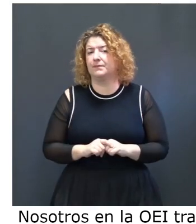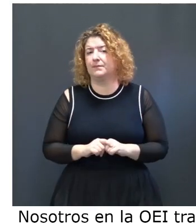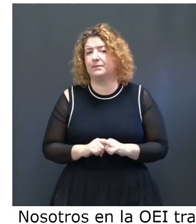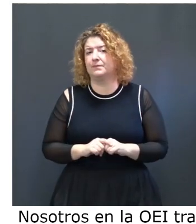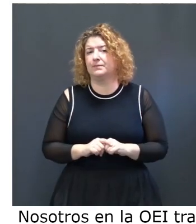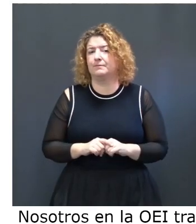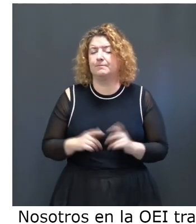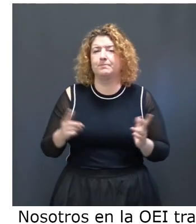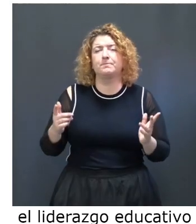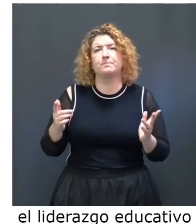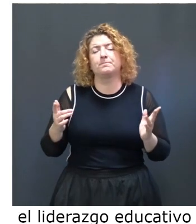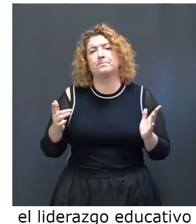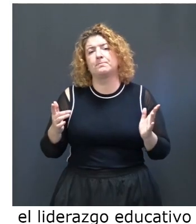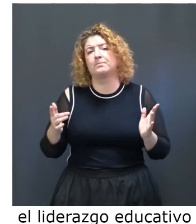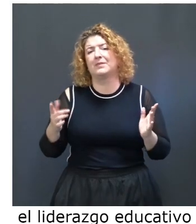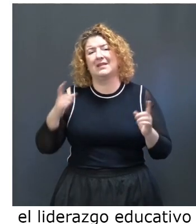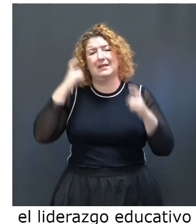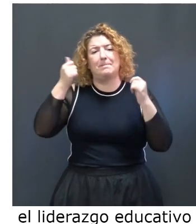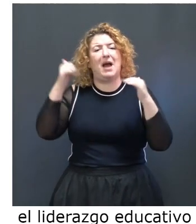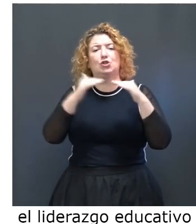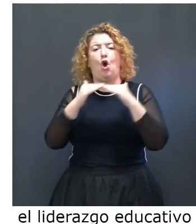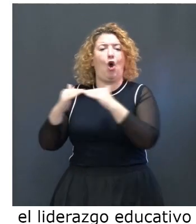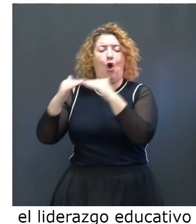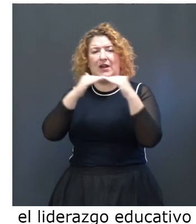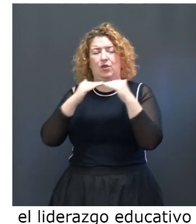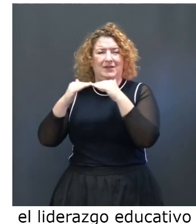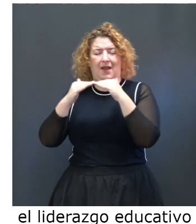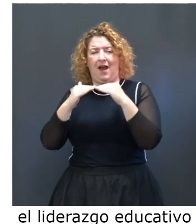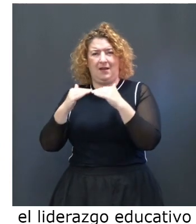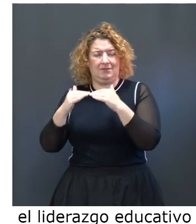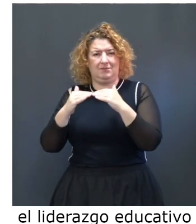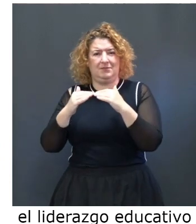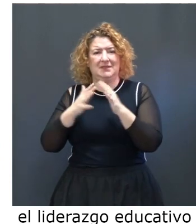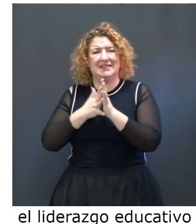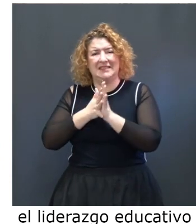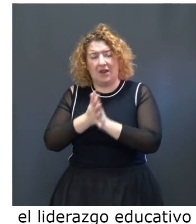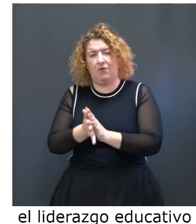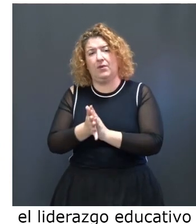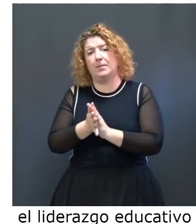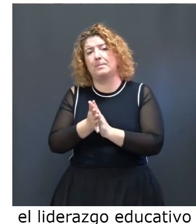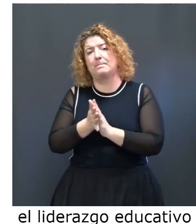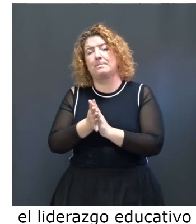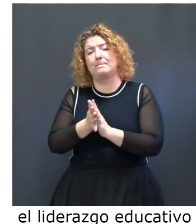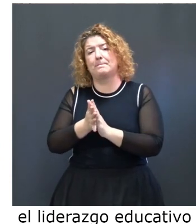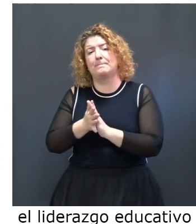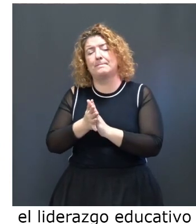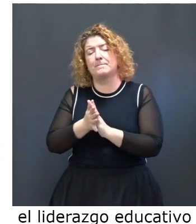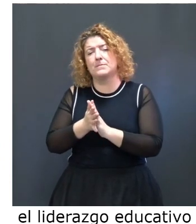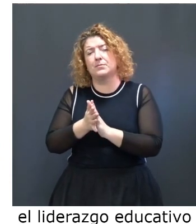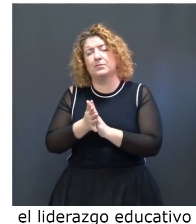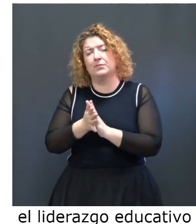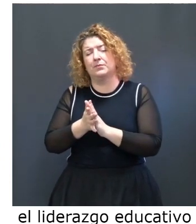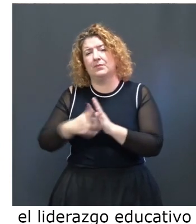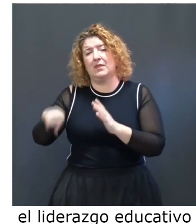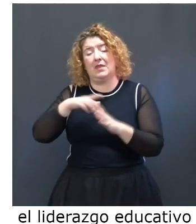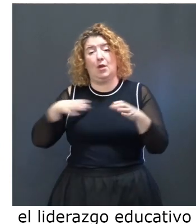lo más horizontal posible, ¿no? O sea, que pueda permear en toda la estructura de